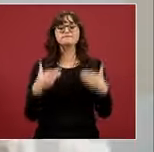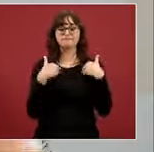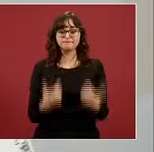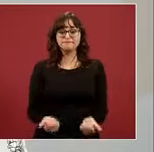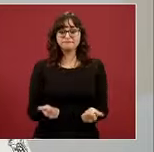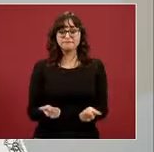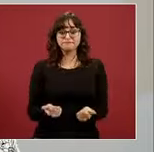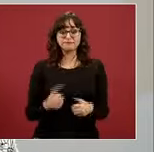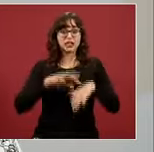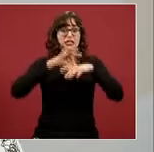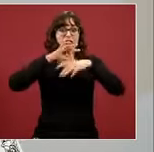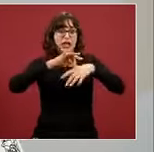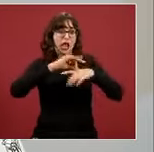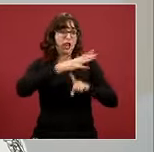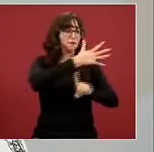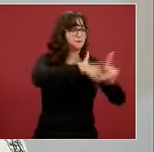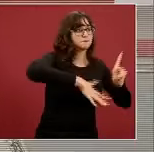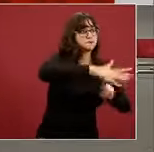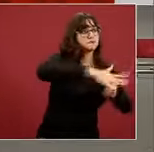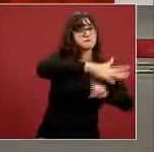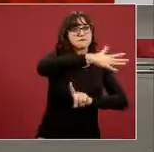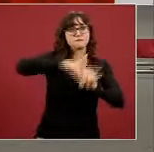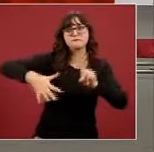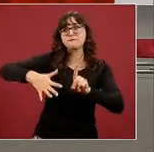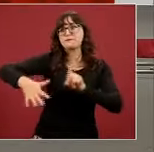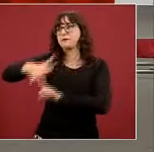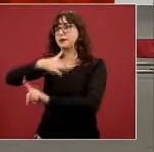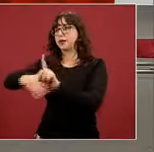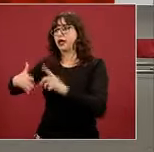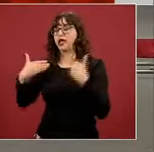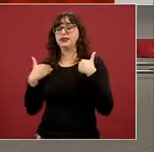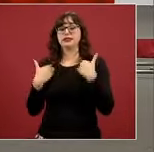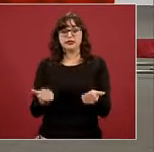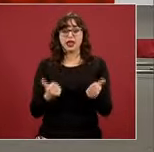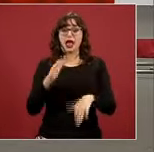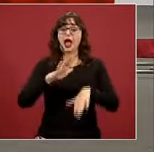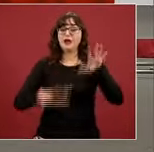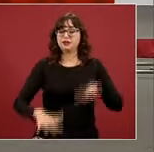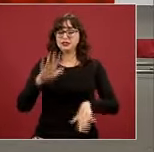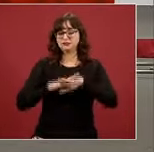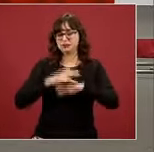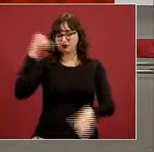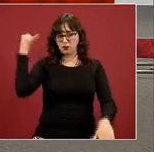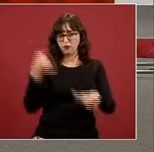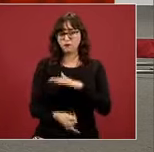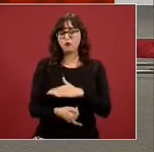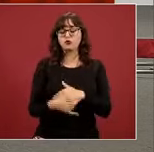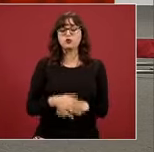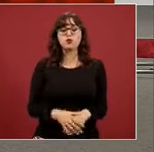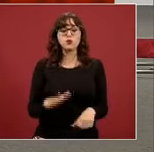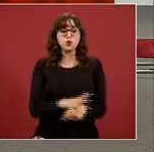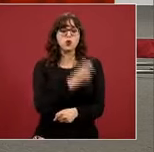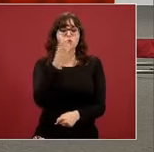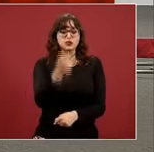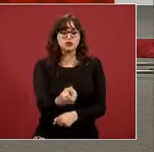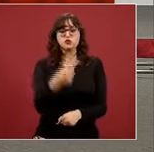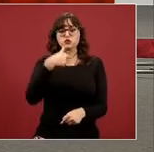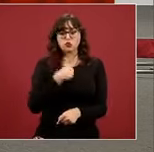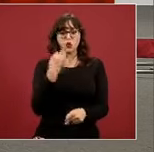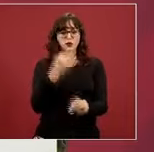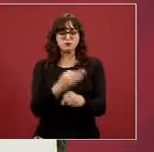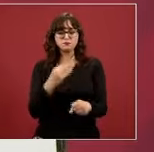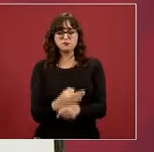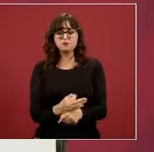las realidades son más complejas de lo que a veces parecen. Entonces, de manera muy breve, déjenme hacer un